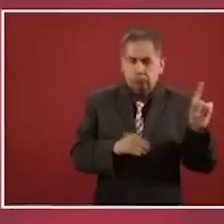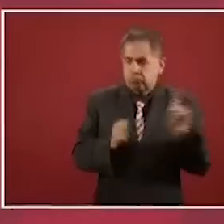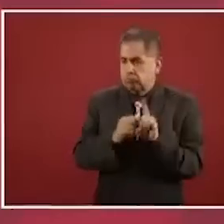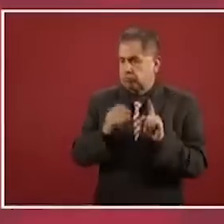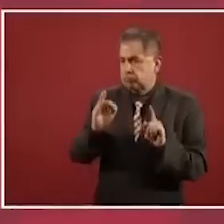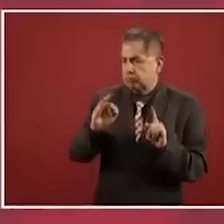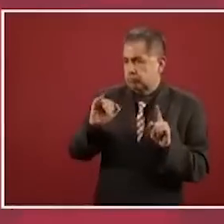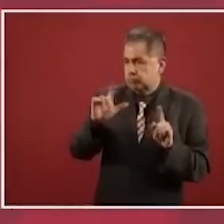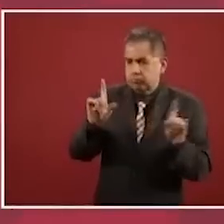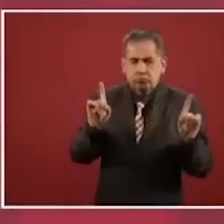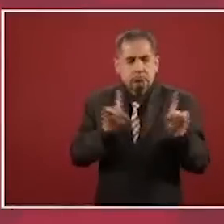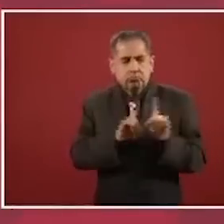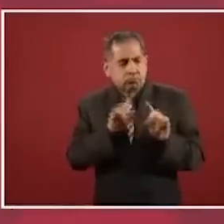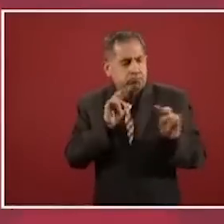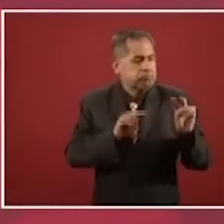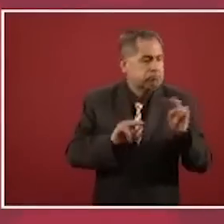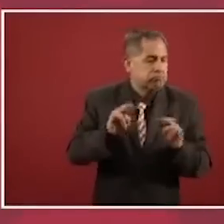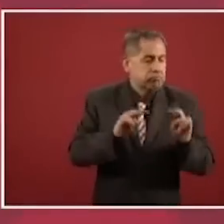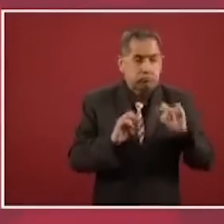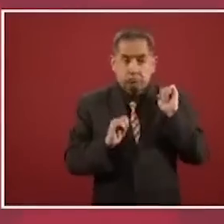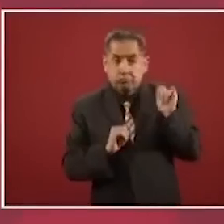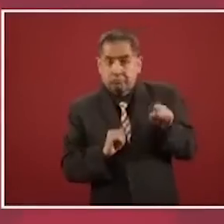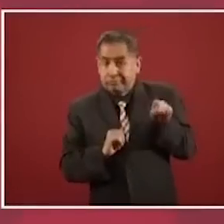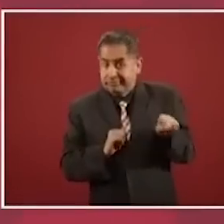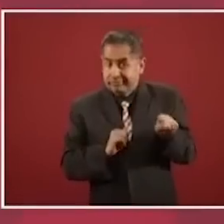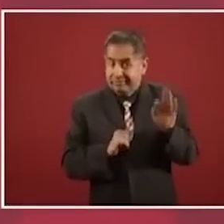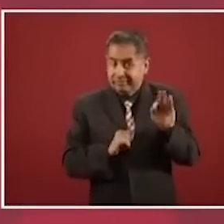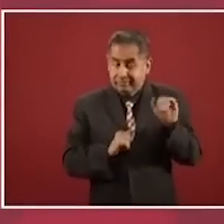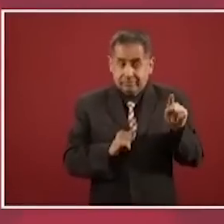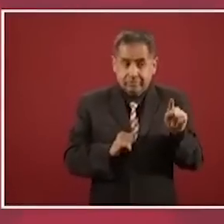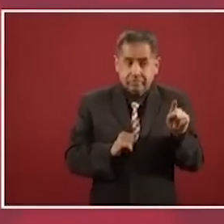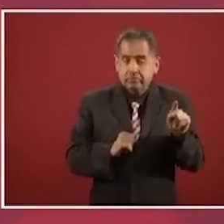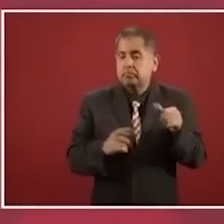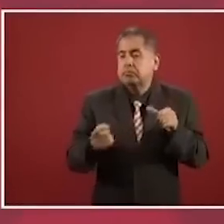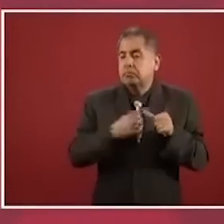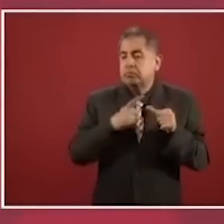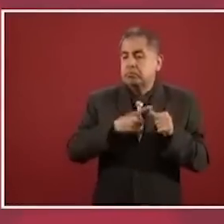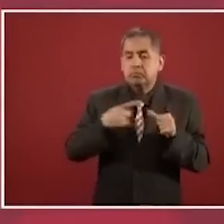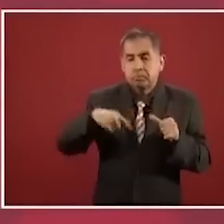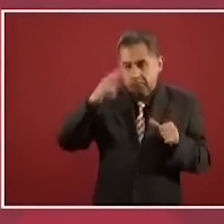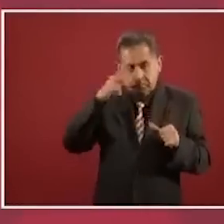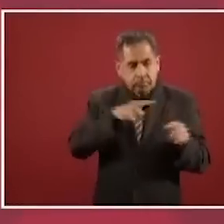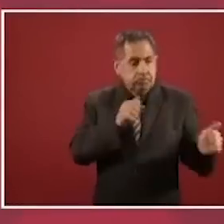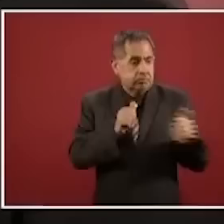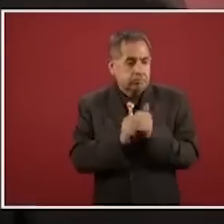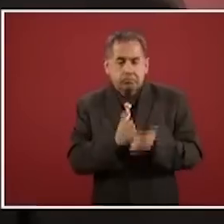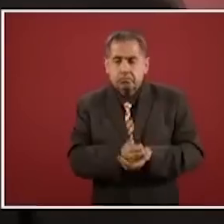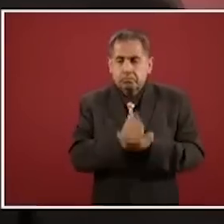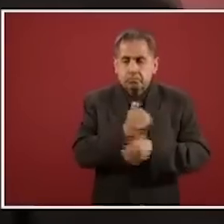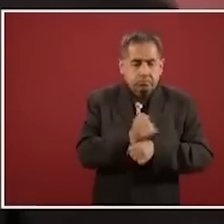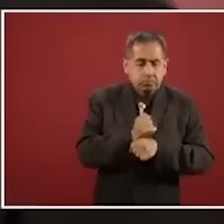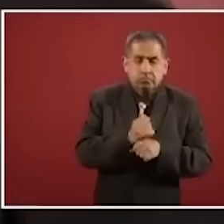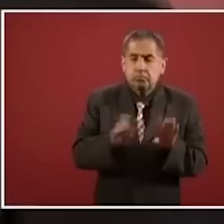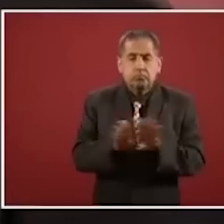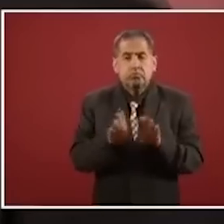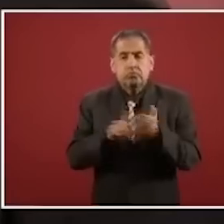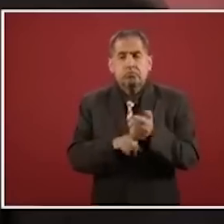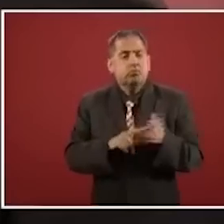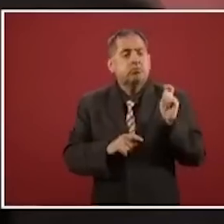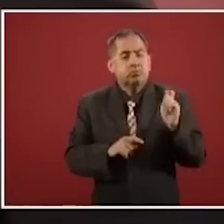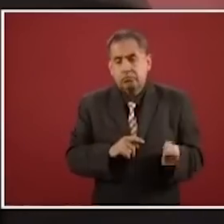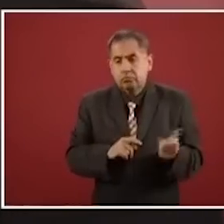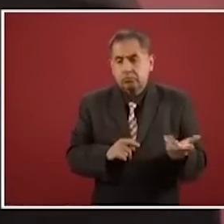General de la República? Todas las acciones que tomaron en México para coadyuvar en la investigación de este asunto, que está en